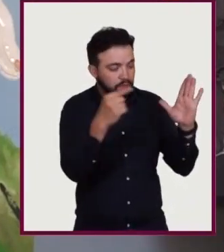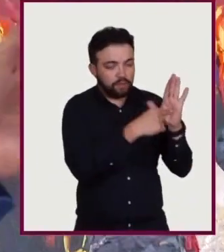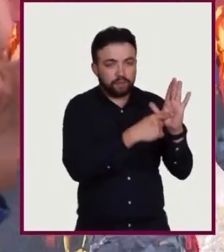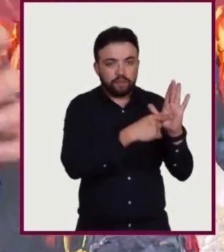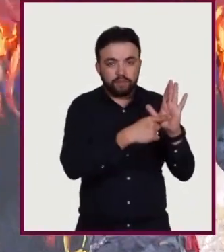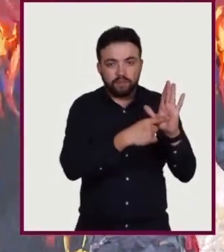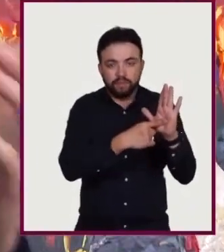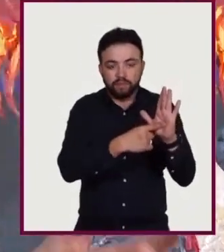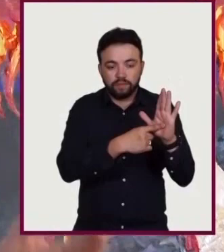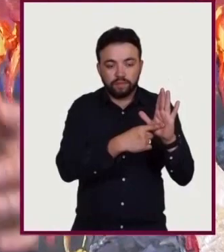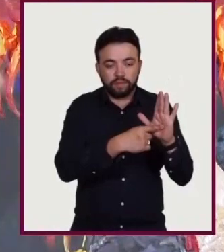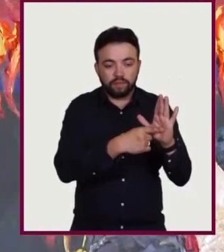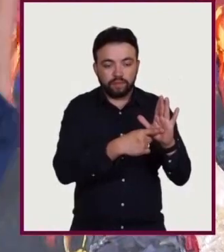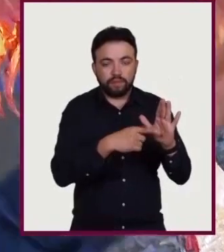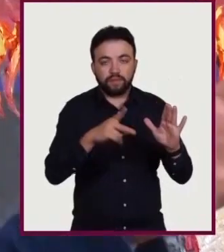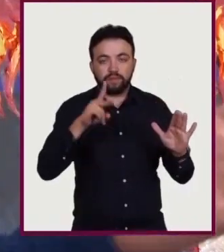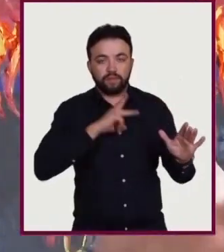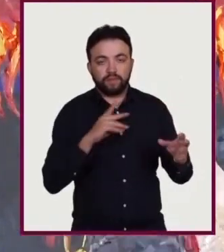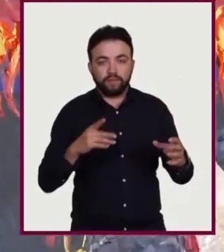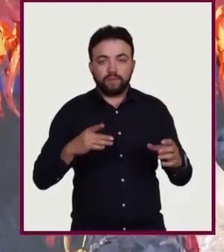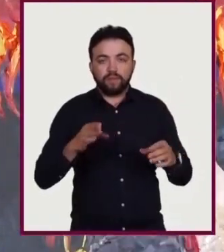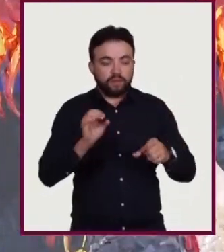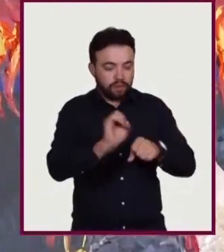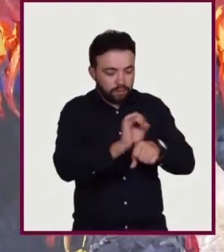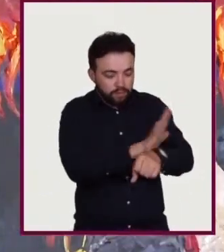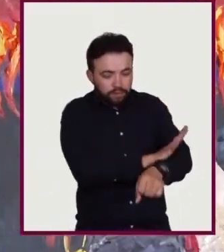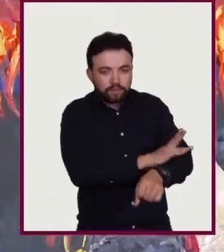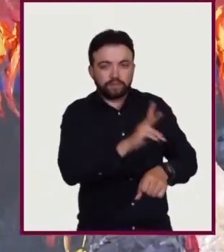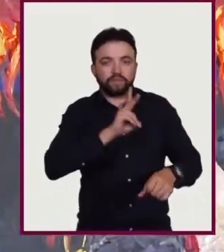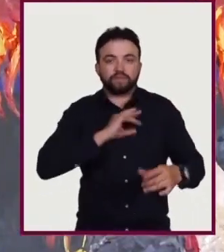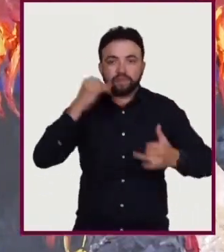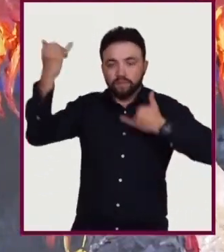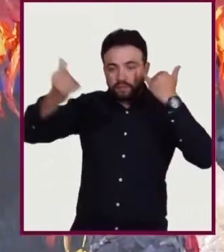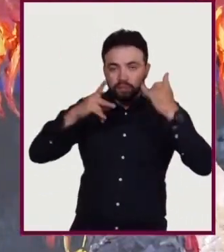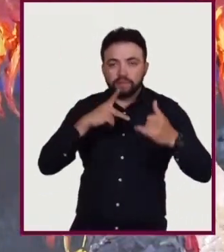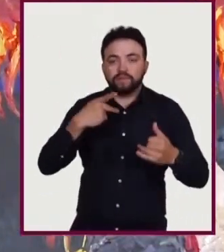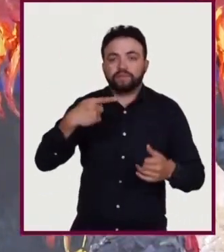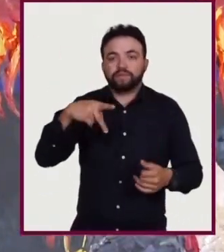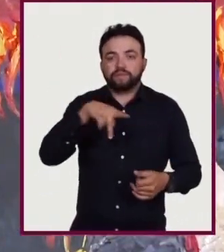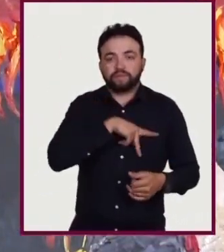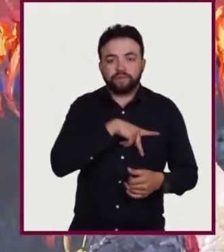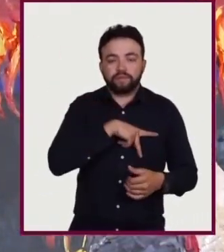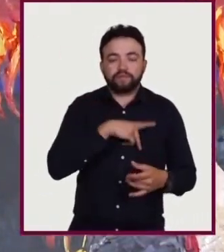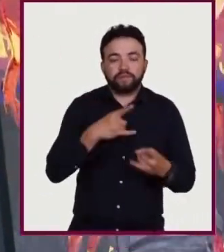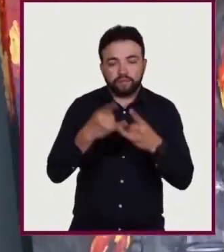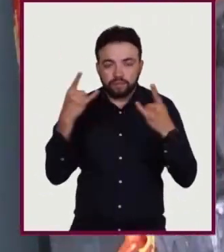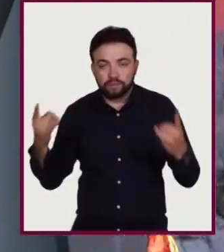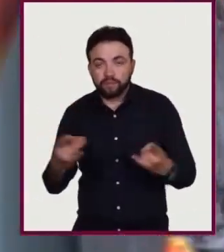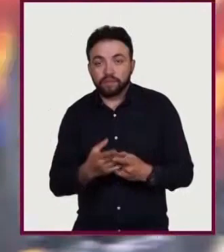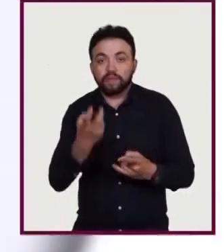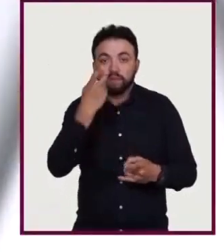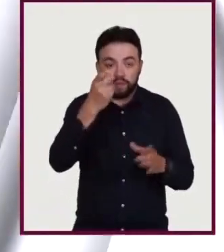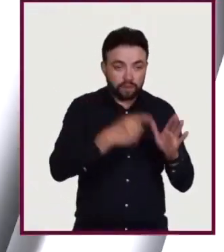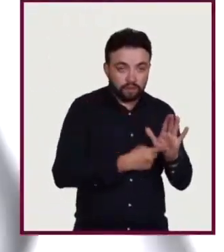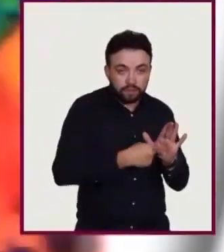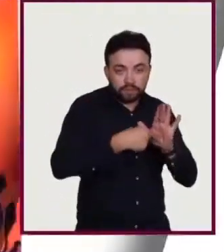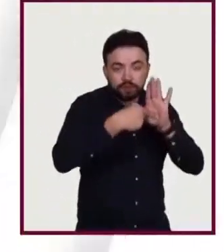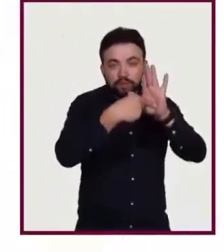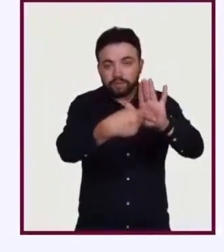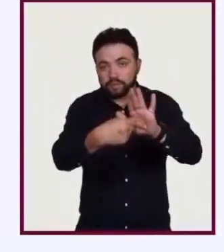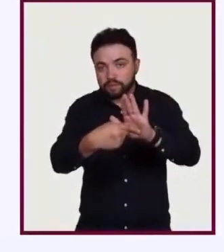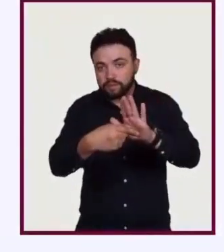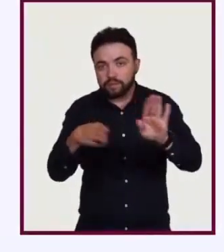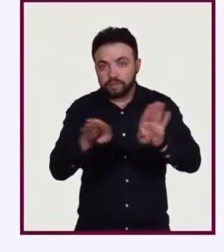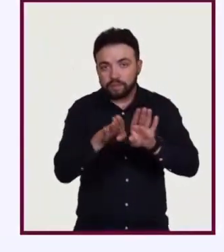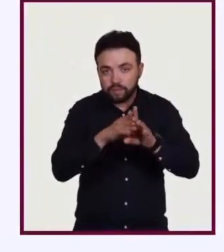digamos, nuestras emociones, nuestras ideas, nuestra historia, y eso verlo representado de una forma, en un